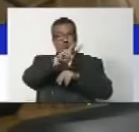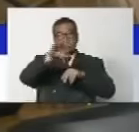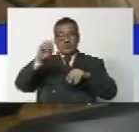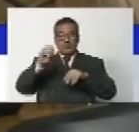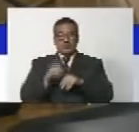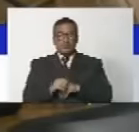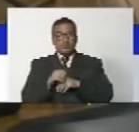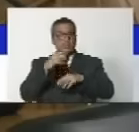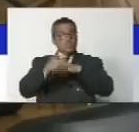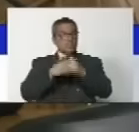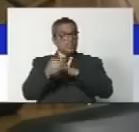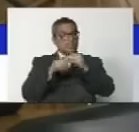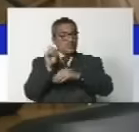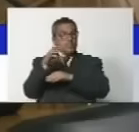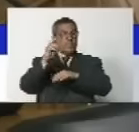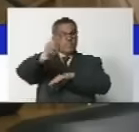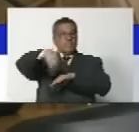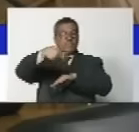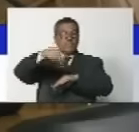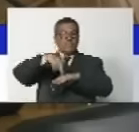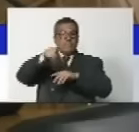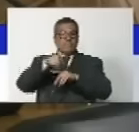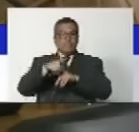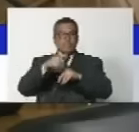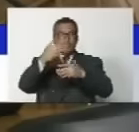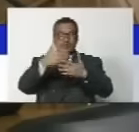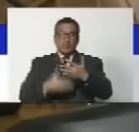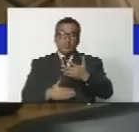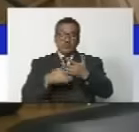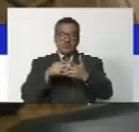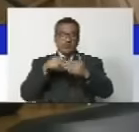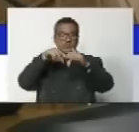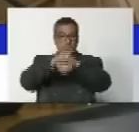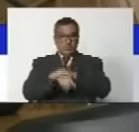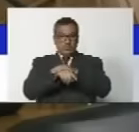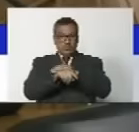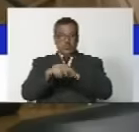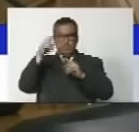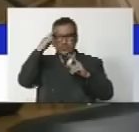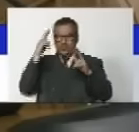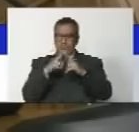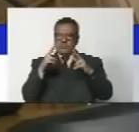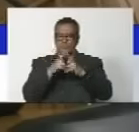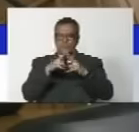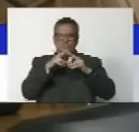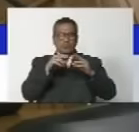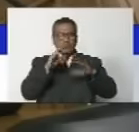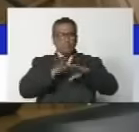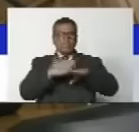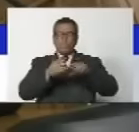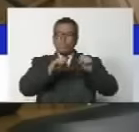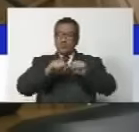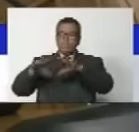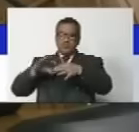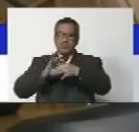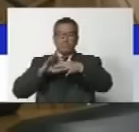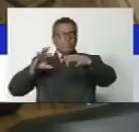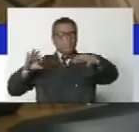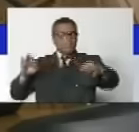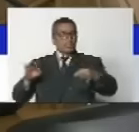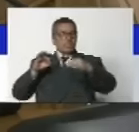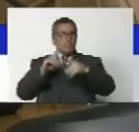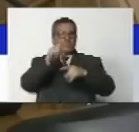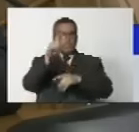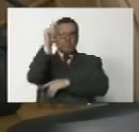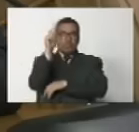20. Corresponde a la Asamblea Nacional calificar a sus integrantes y conocer de su renuncia. La separación temporal de